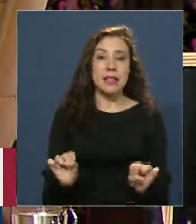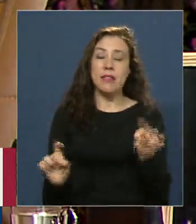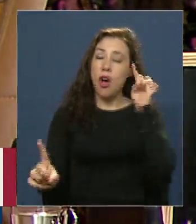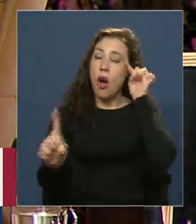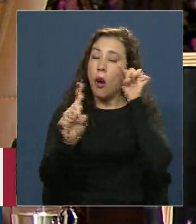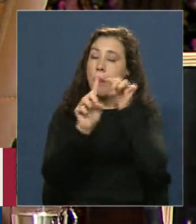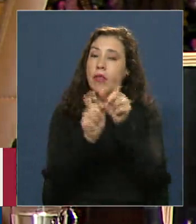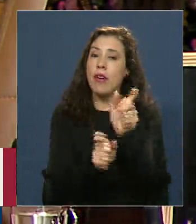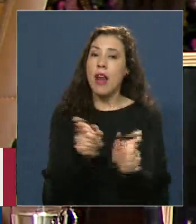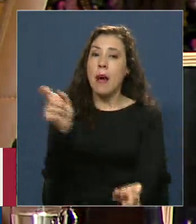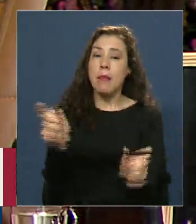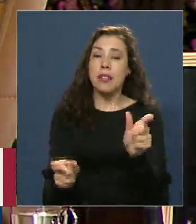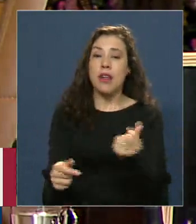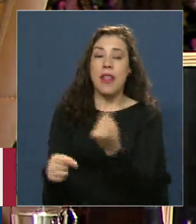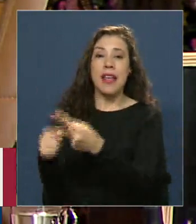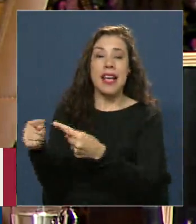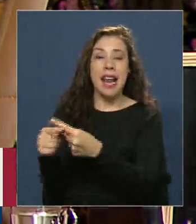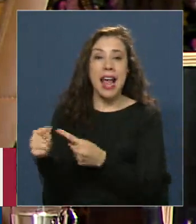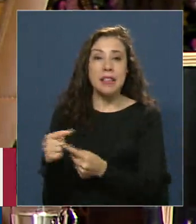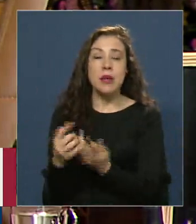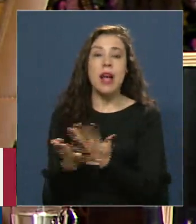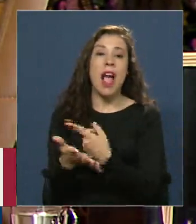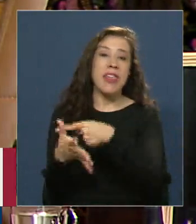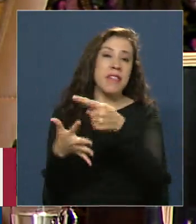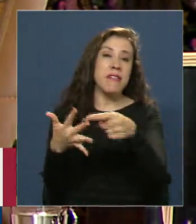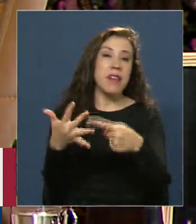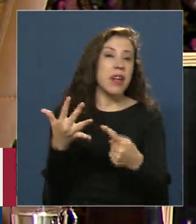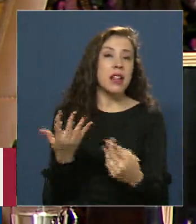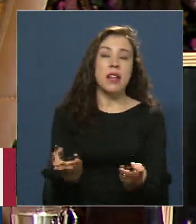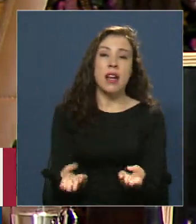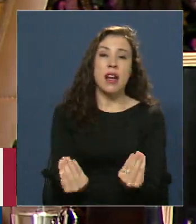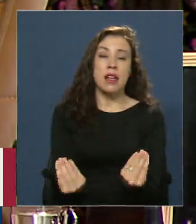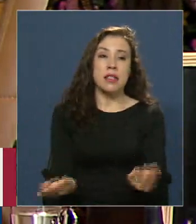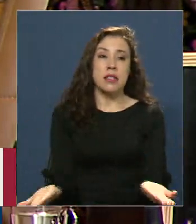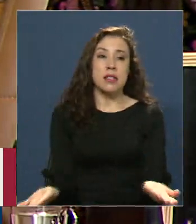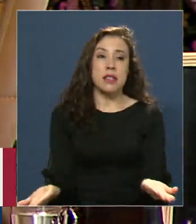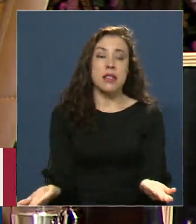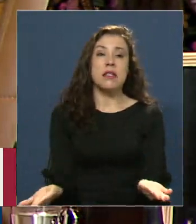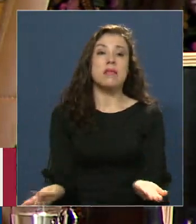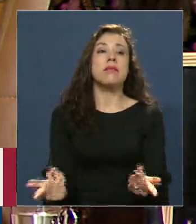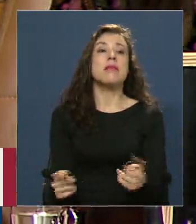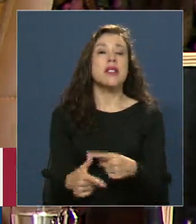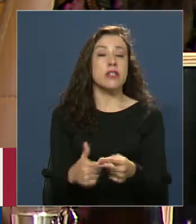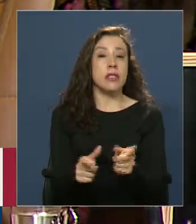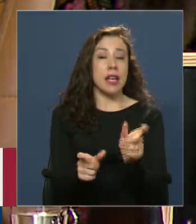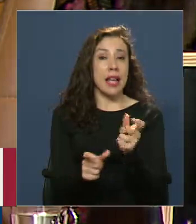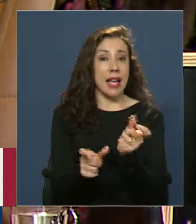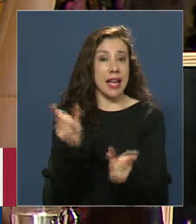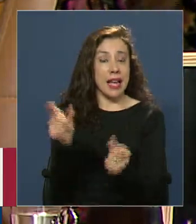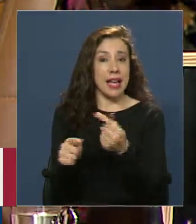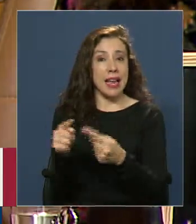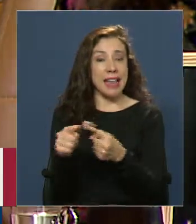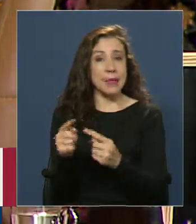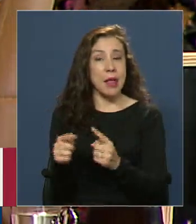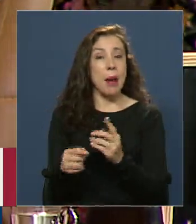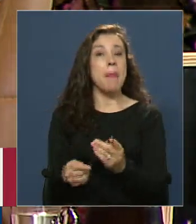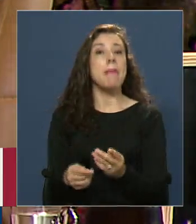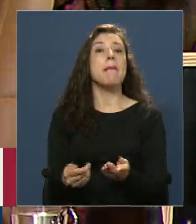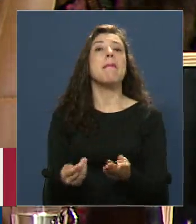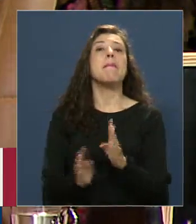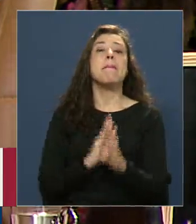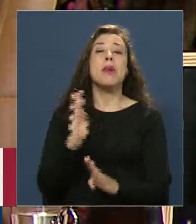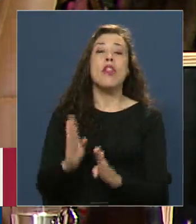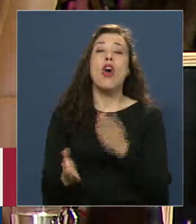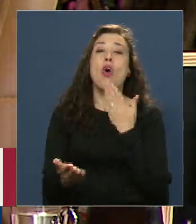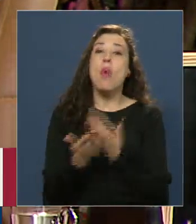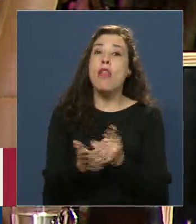a una clase media heterogénea y con diversas necesidades. De esta forma, clase media protegida se activará cuando una familia enfrente